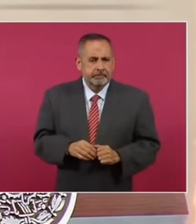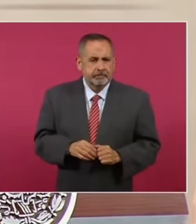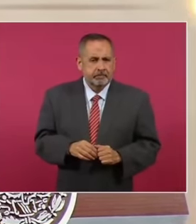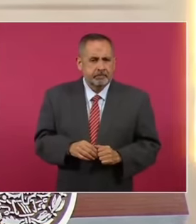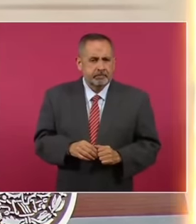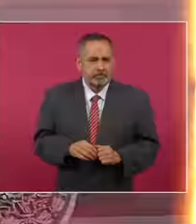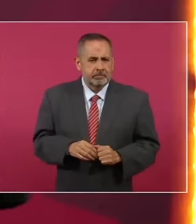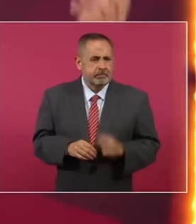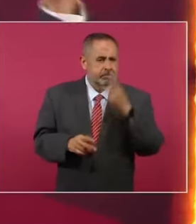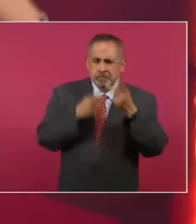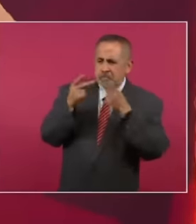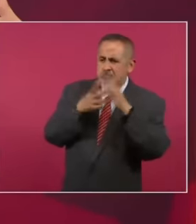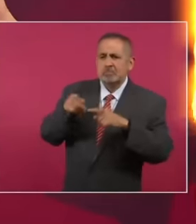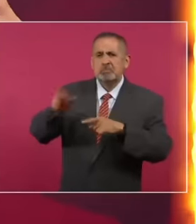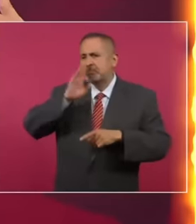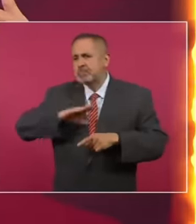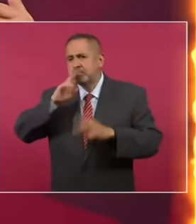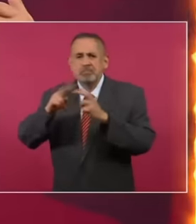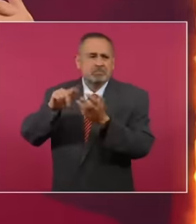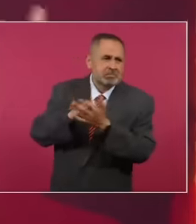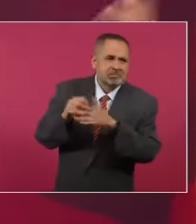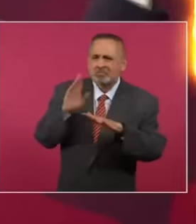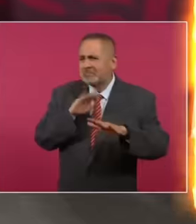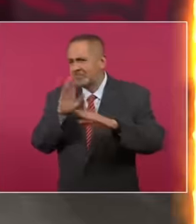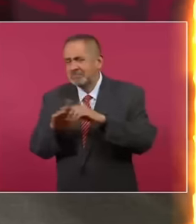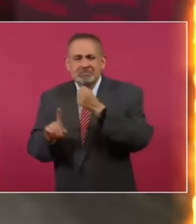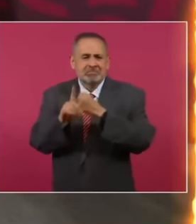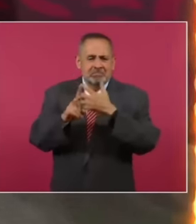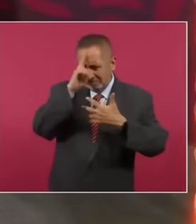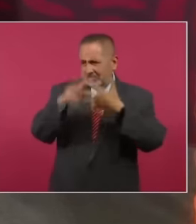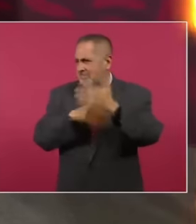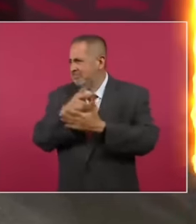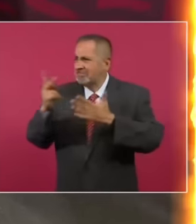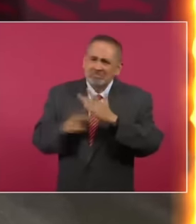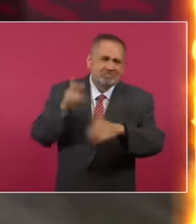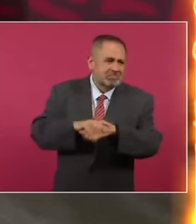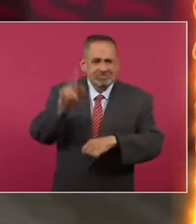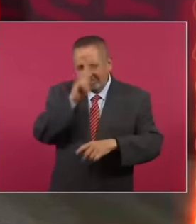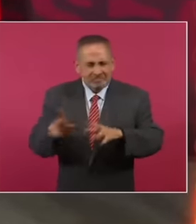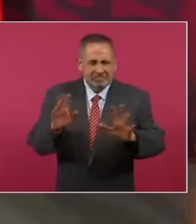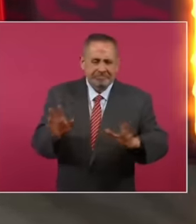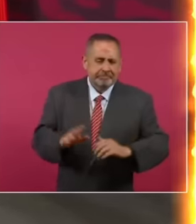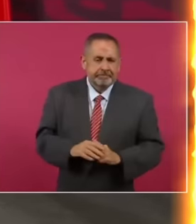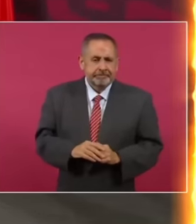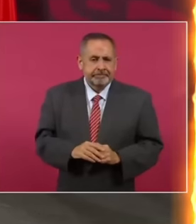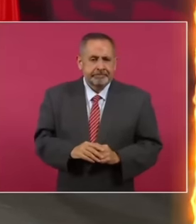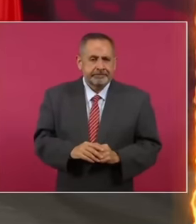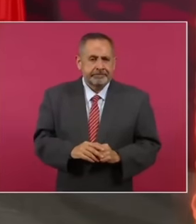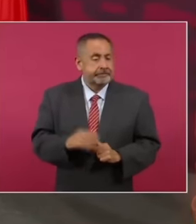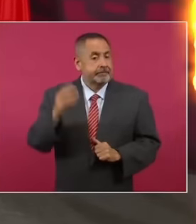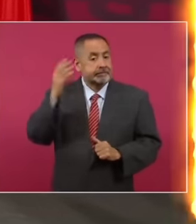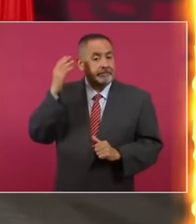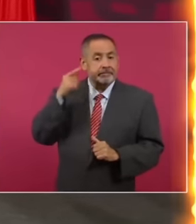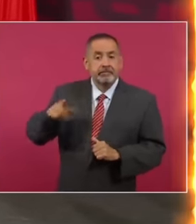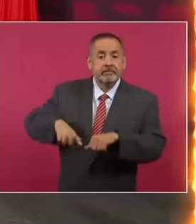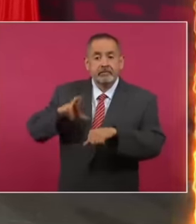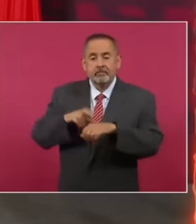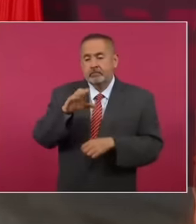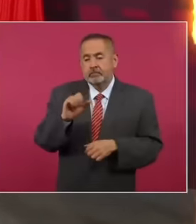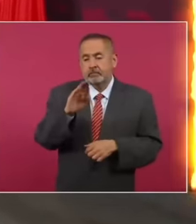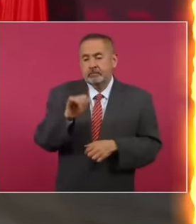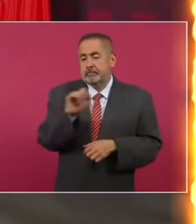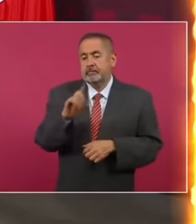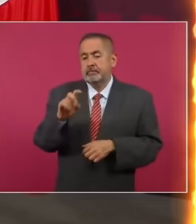el que hay inestabilidad en Tamaulipas, que ya regresó la violencia en Tamaulipas, que antes, cuando estaba el gobernador Cabeza de